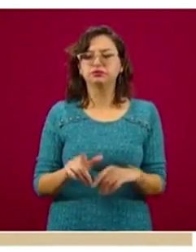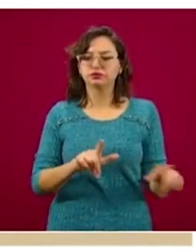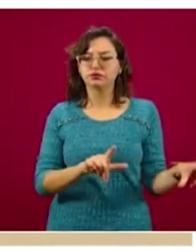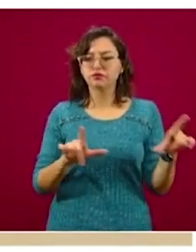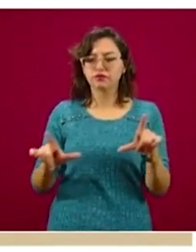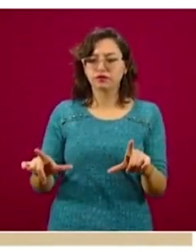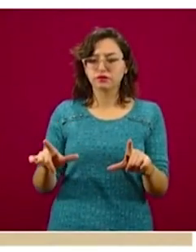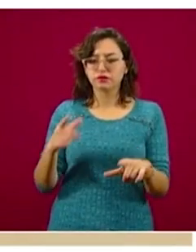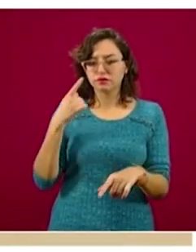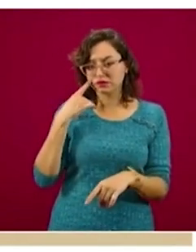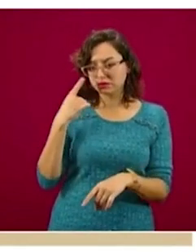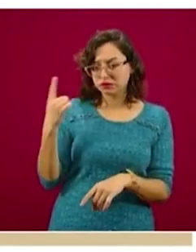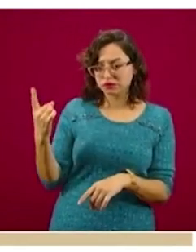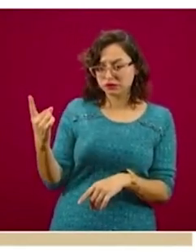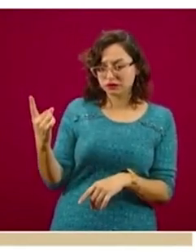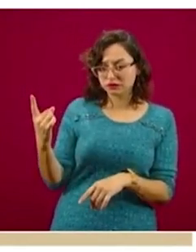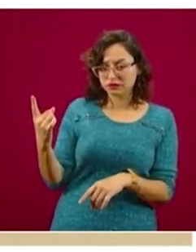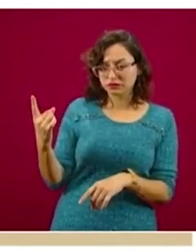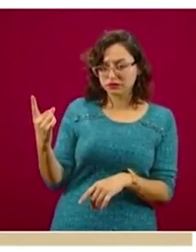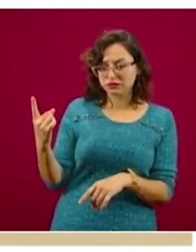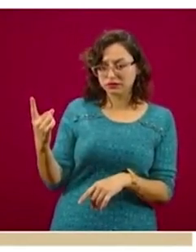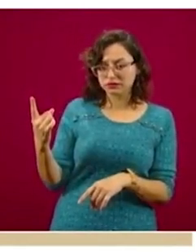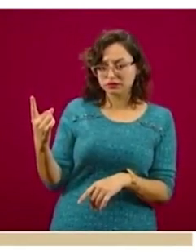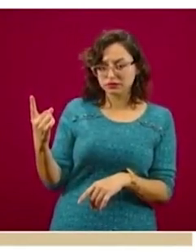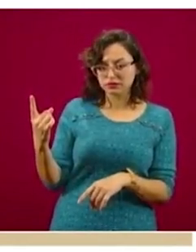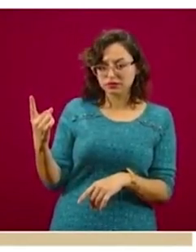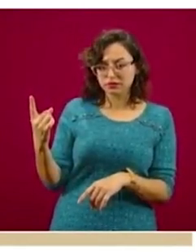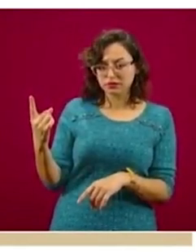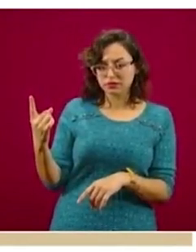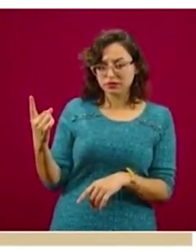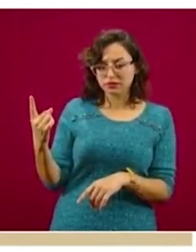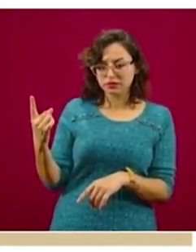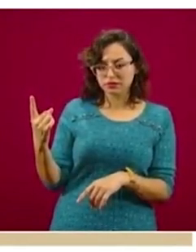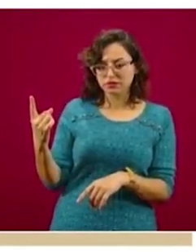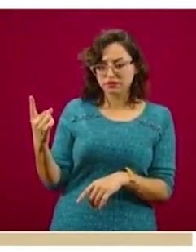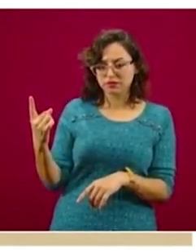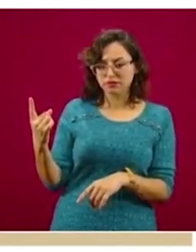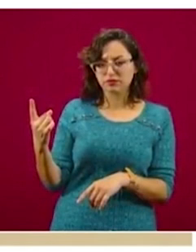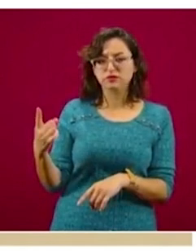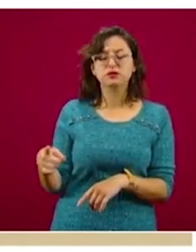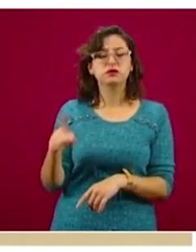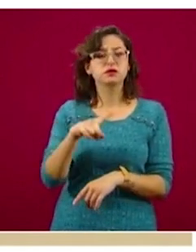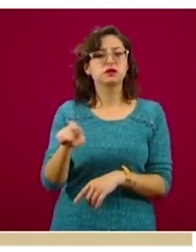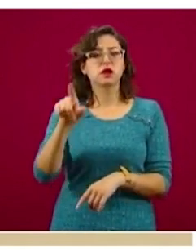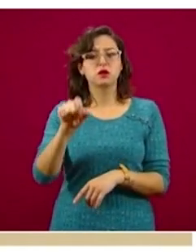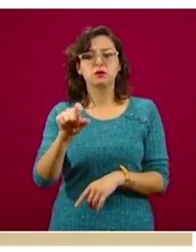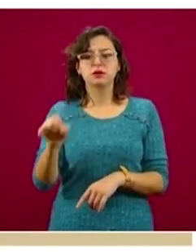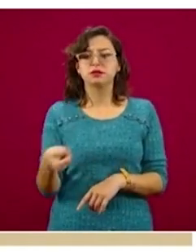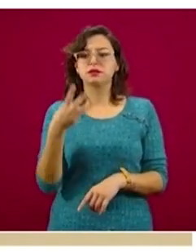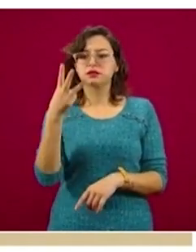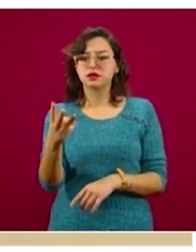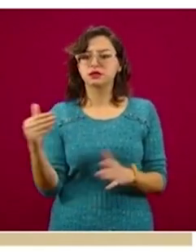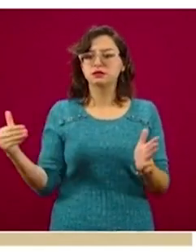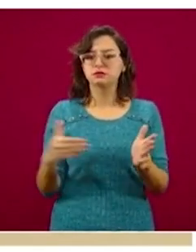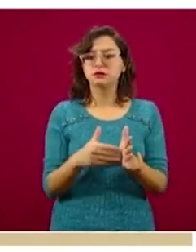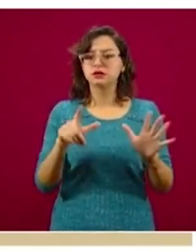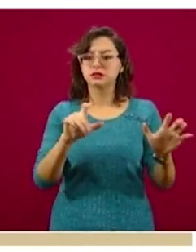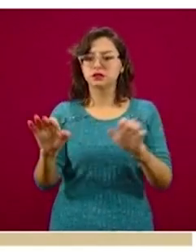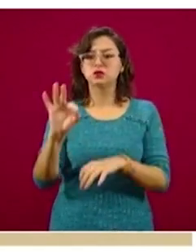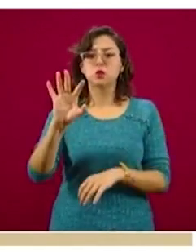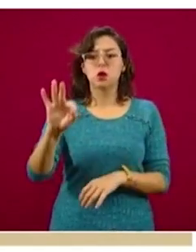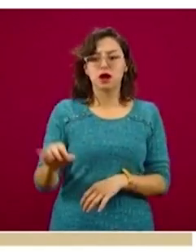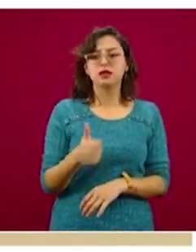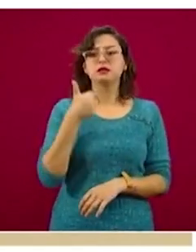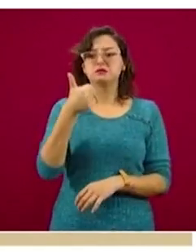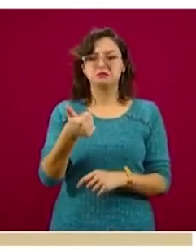favor de créditos el 123 mil 746 ya han sido depositados